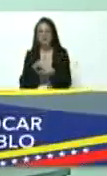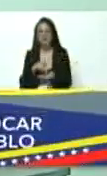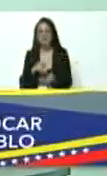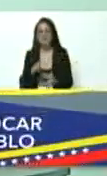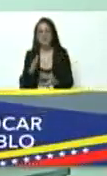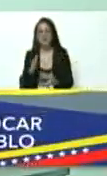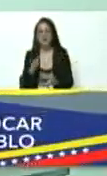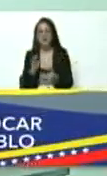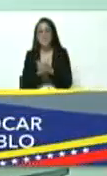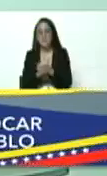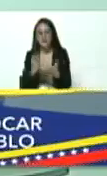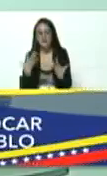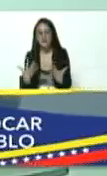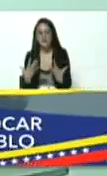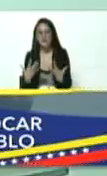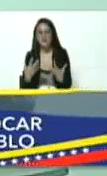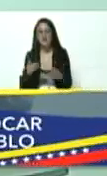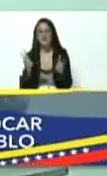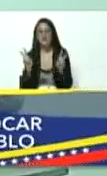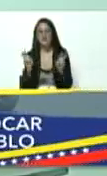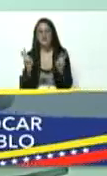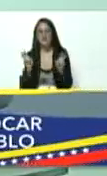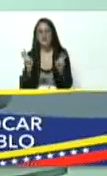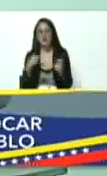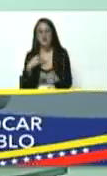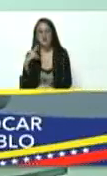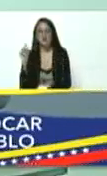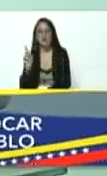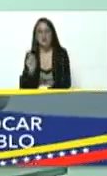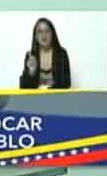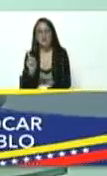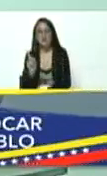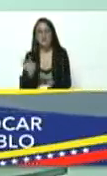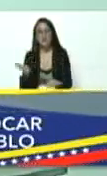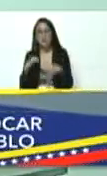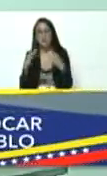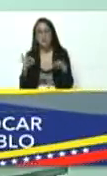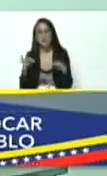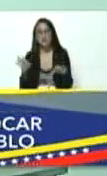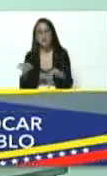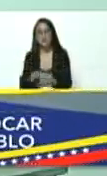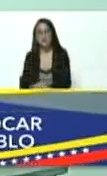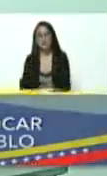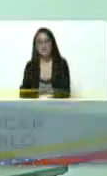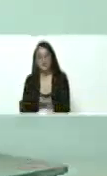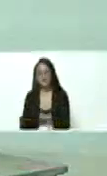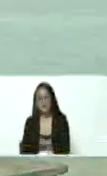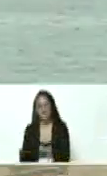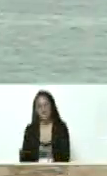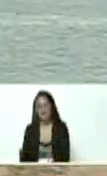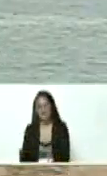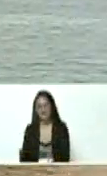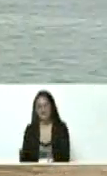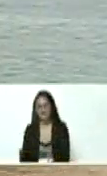parranda de los amigos. Tema, yo no me iré, no me iré, yo no me iré. Nunca.